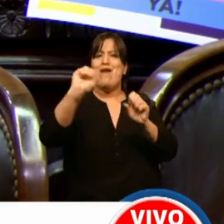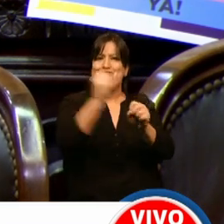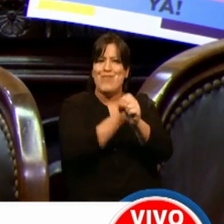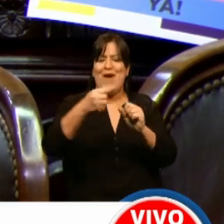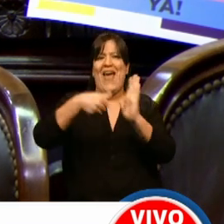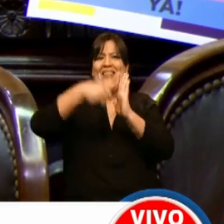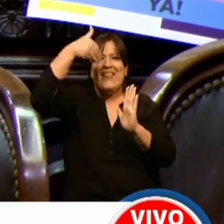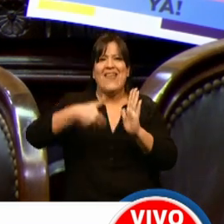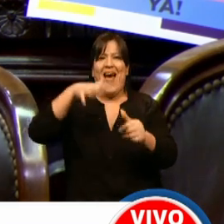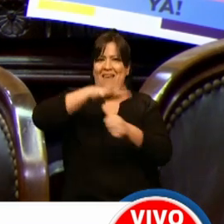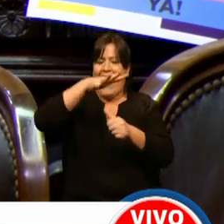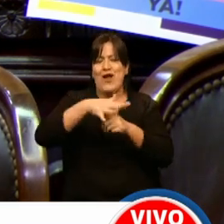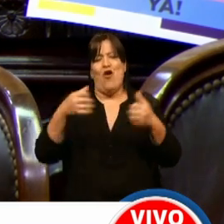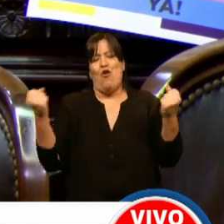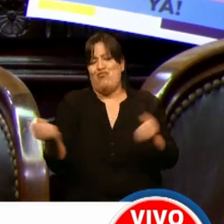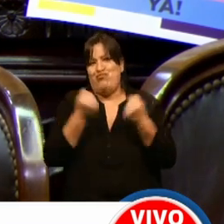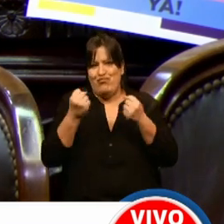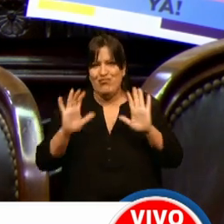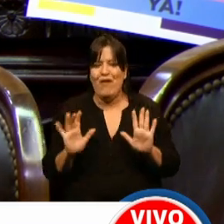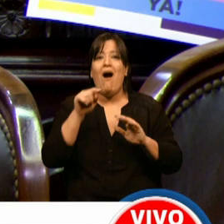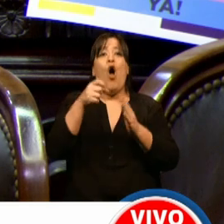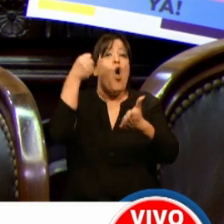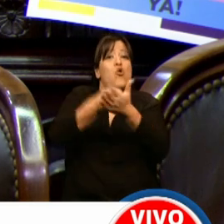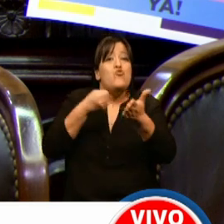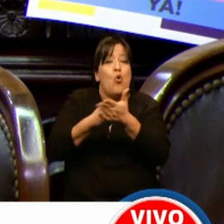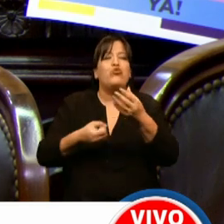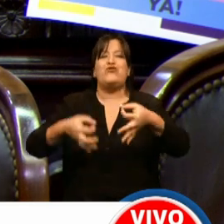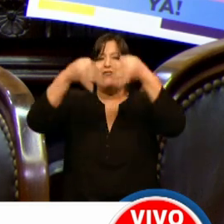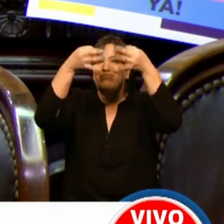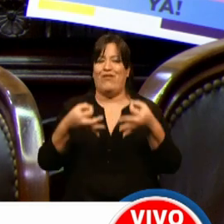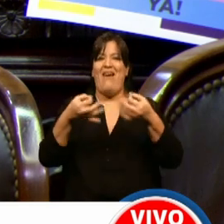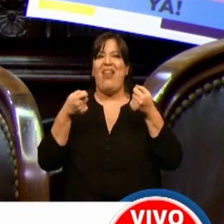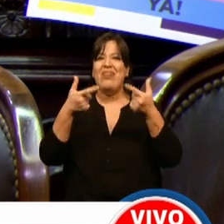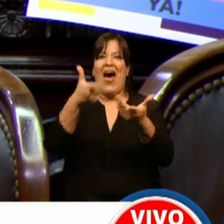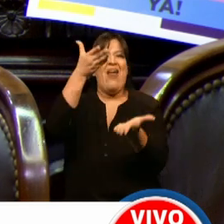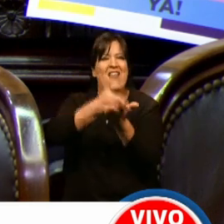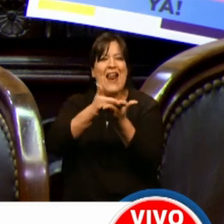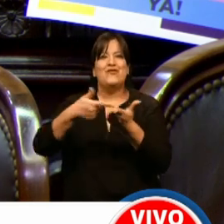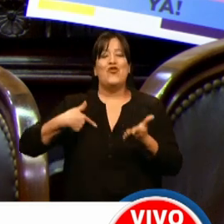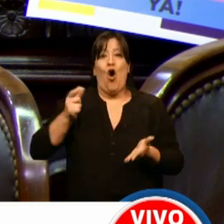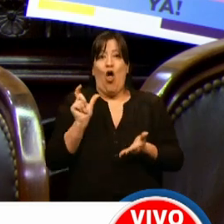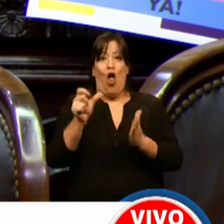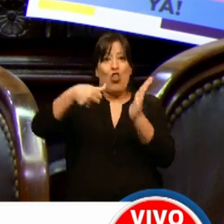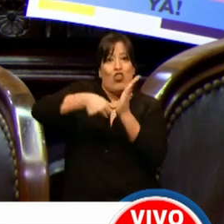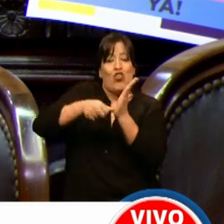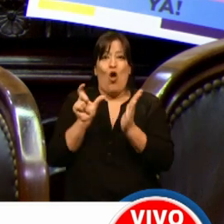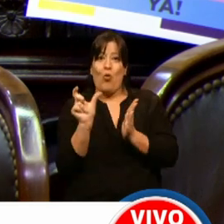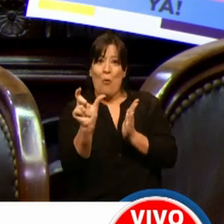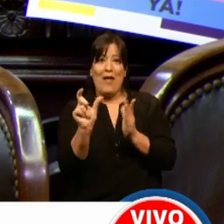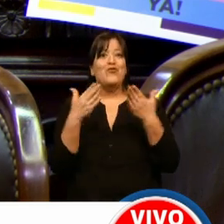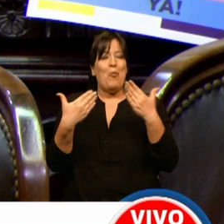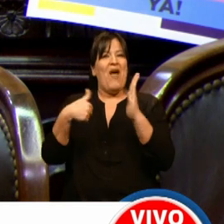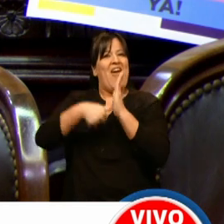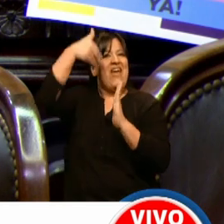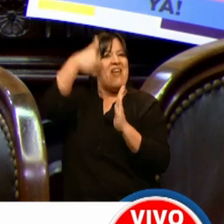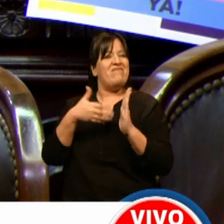que se dio que terminó en el derecho a poder tener en el documento la identidad autopercibida